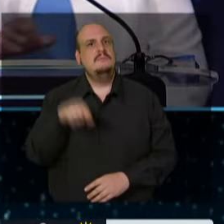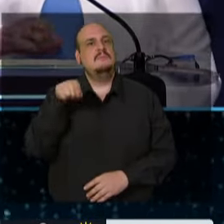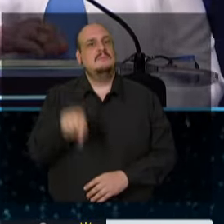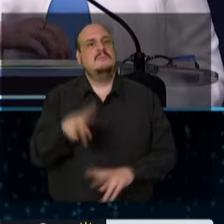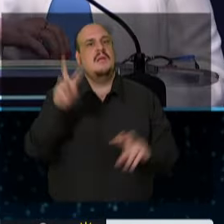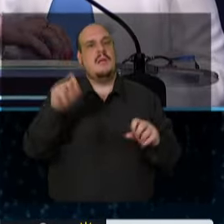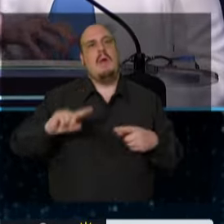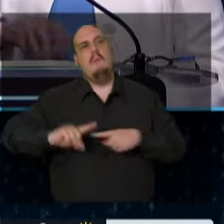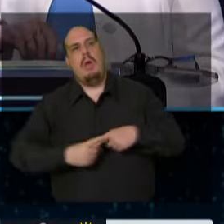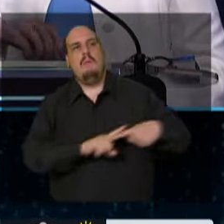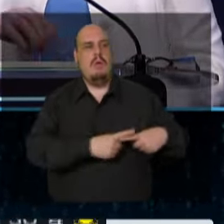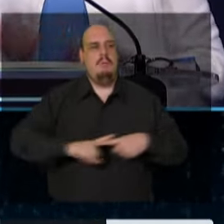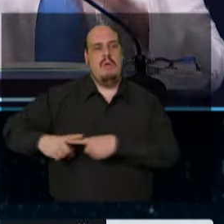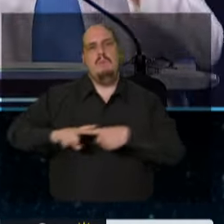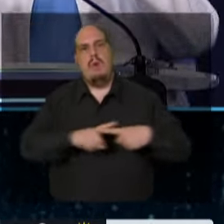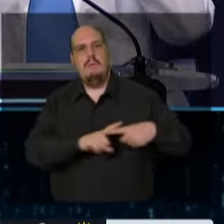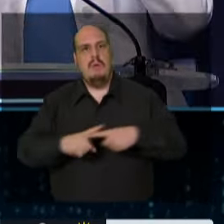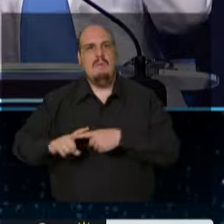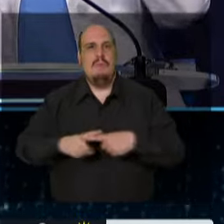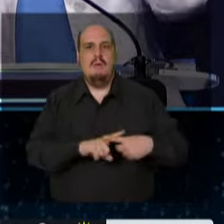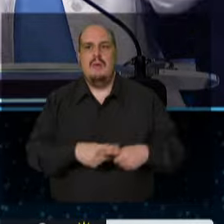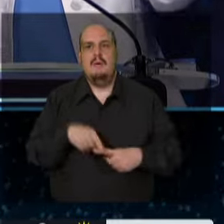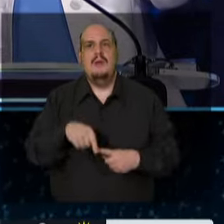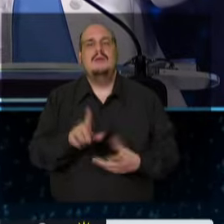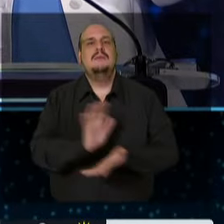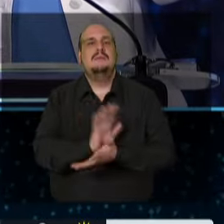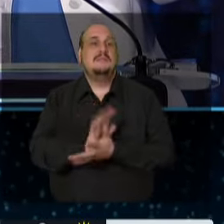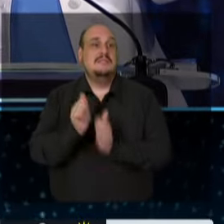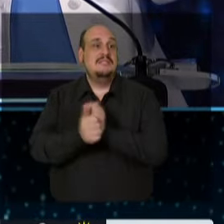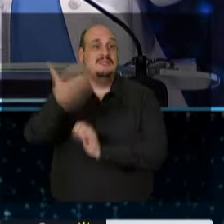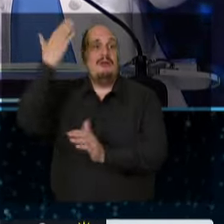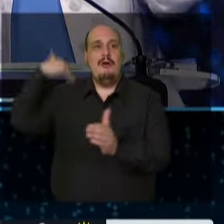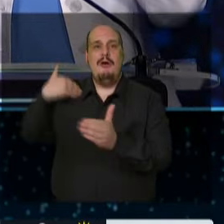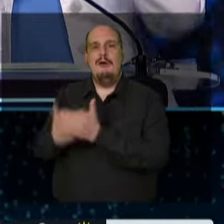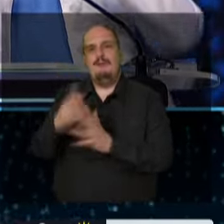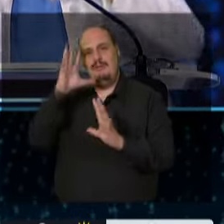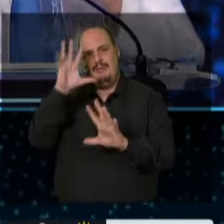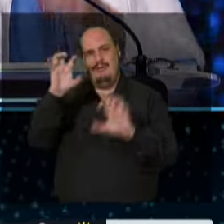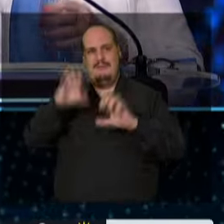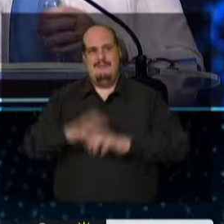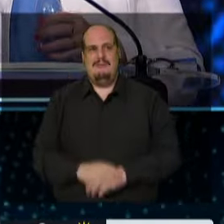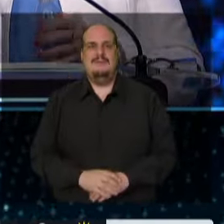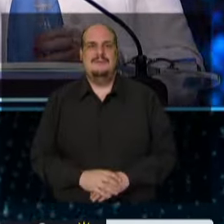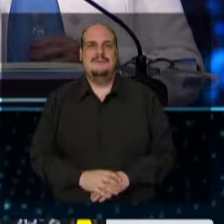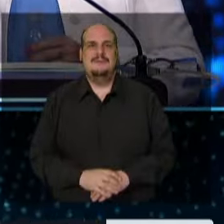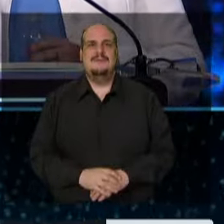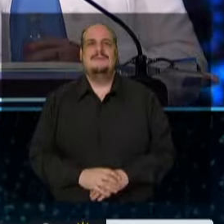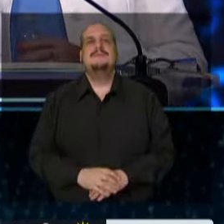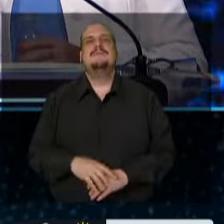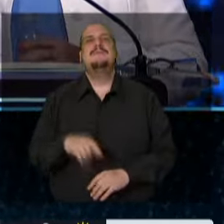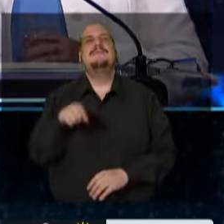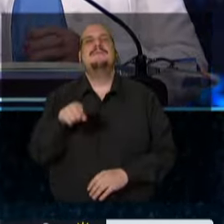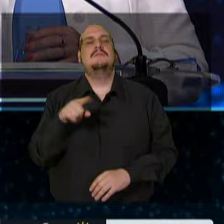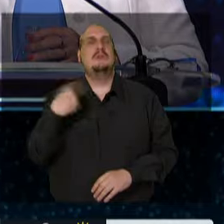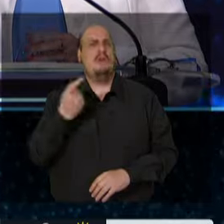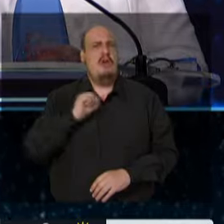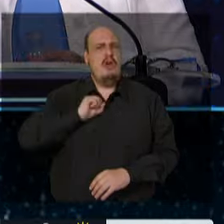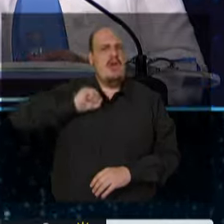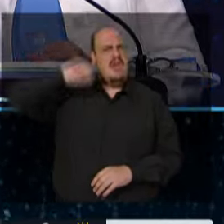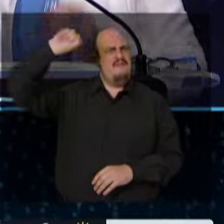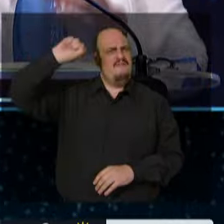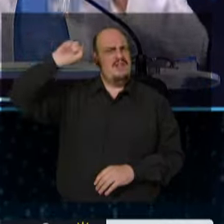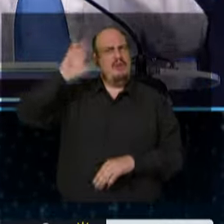peloteo sobre parcialidades, es muy bueno recordar la historia. En el 89 sufrimos una hiperinflación por hacer lo que decía el